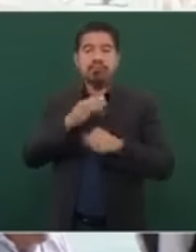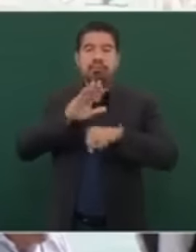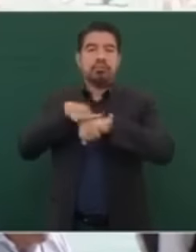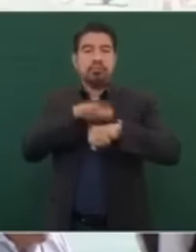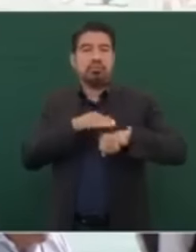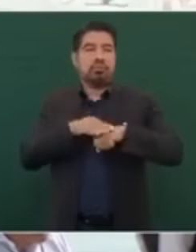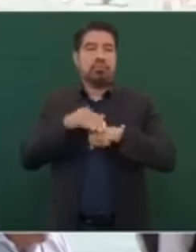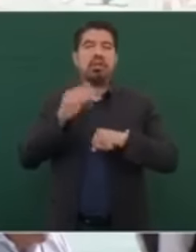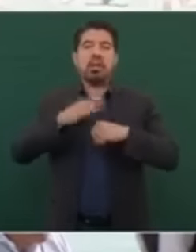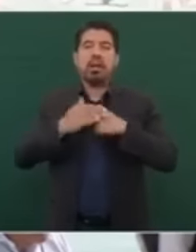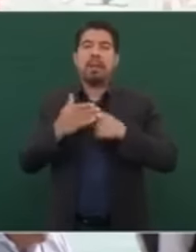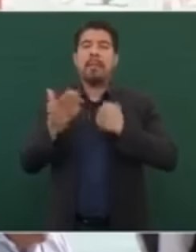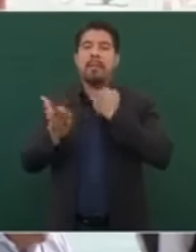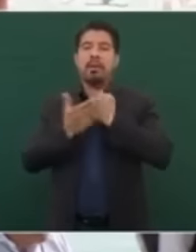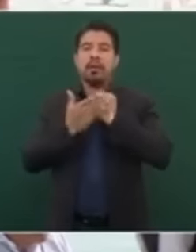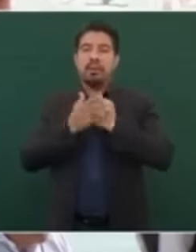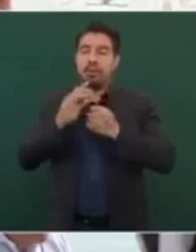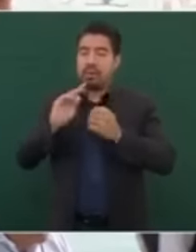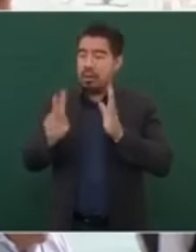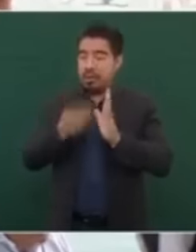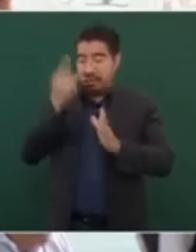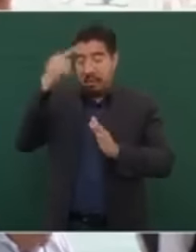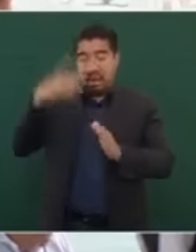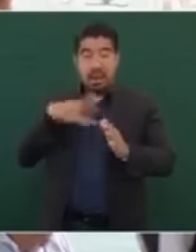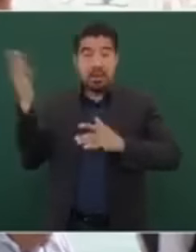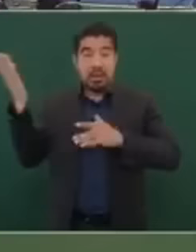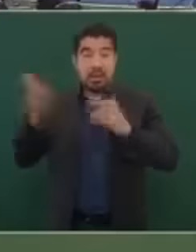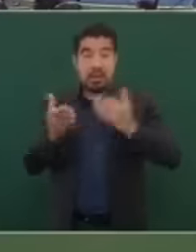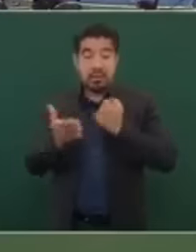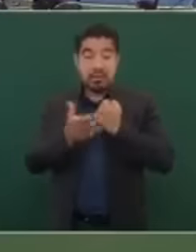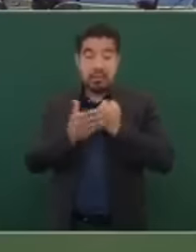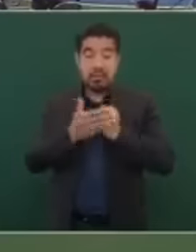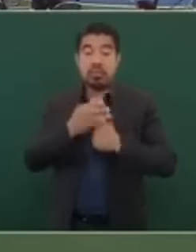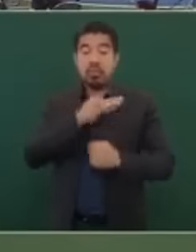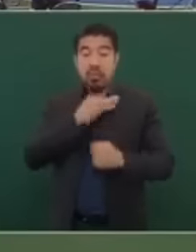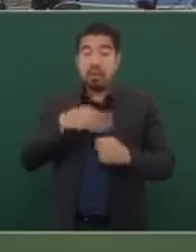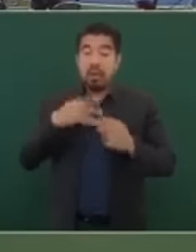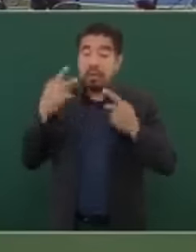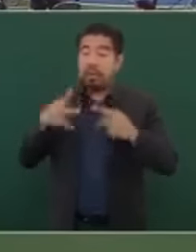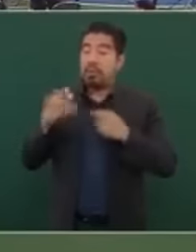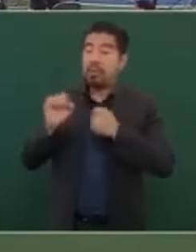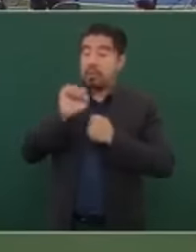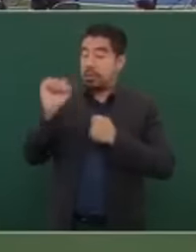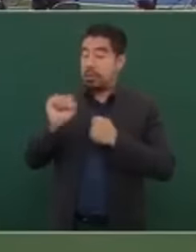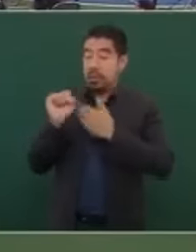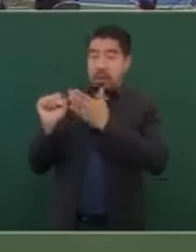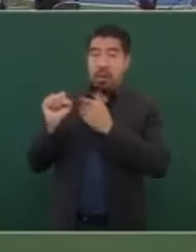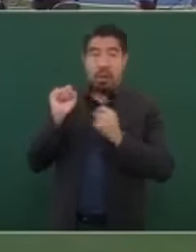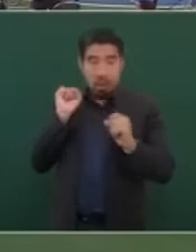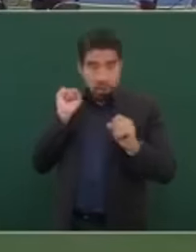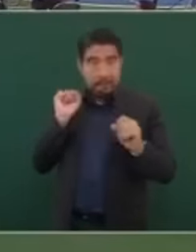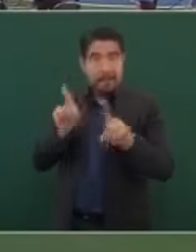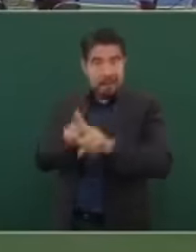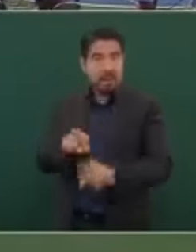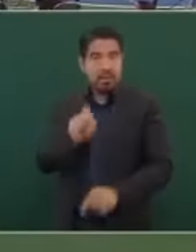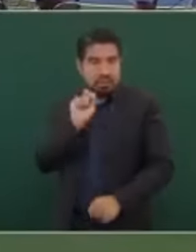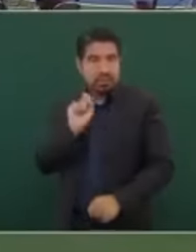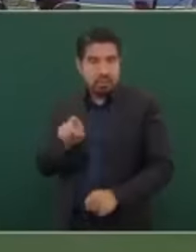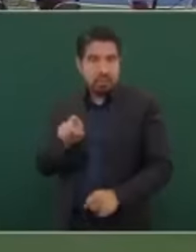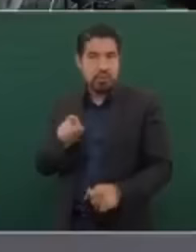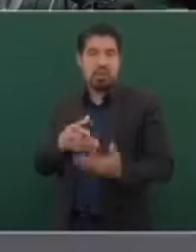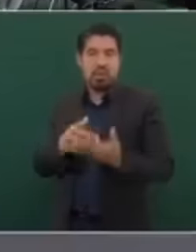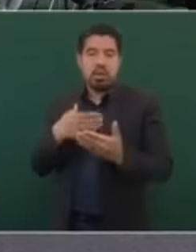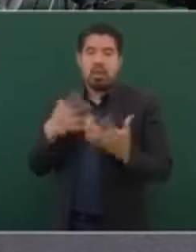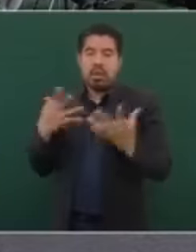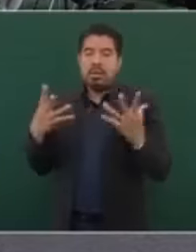qué viene más adelante, si habrá más convocatorias como esta, como la que vimos el sábado. Algunos comparan esta concentración